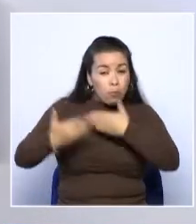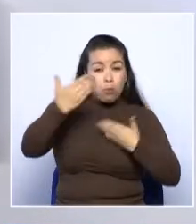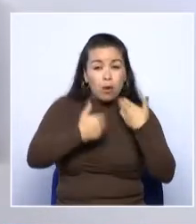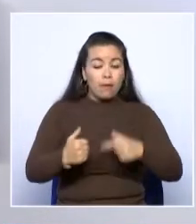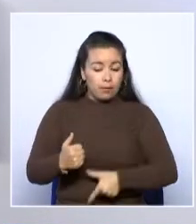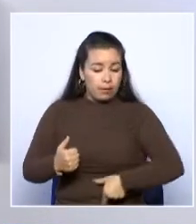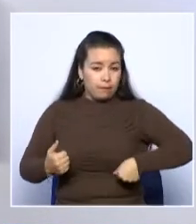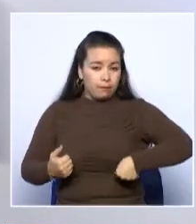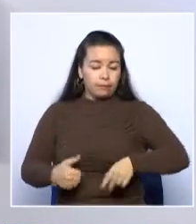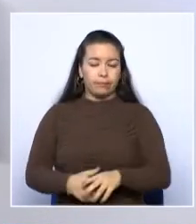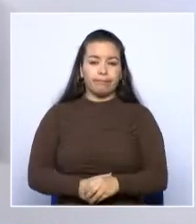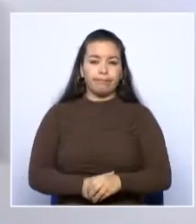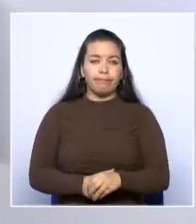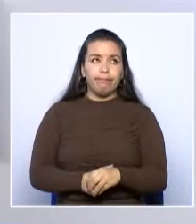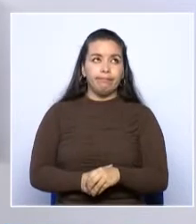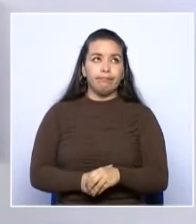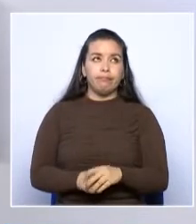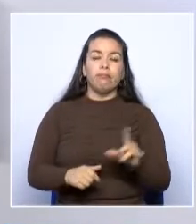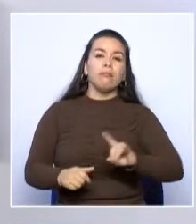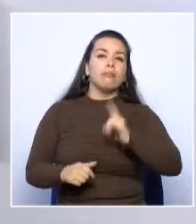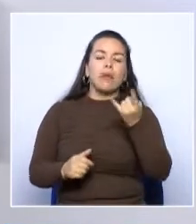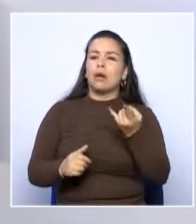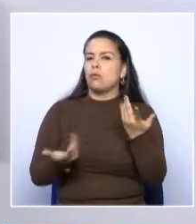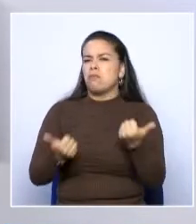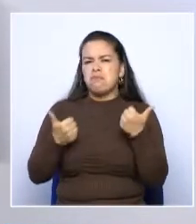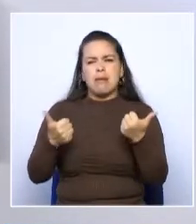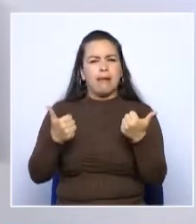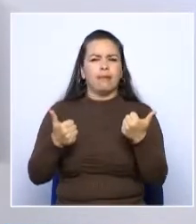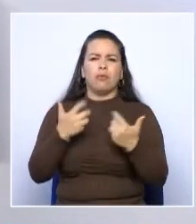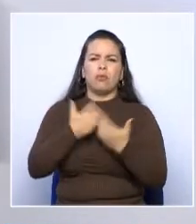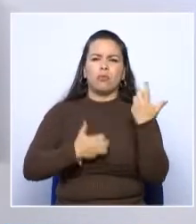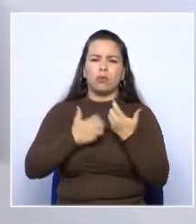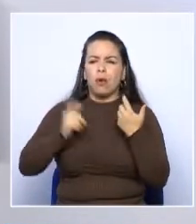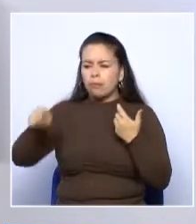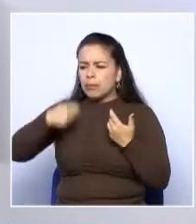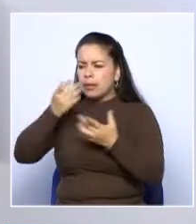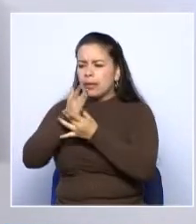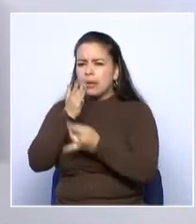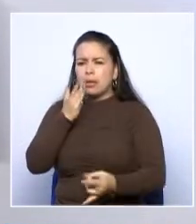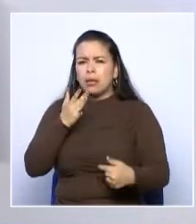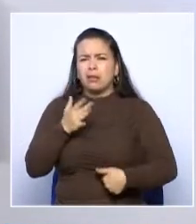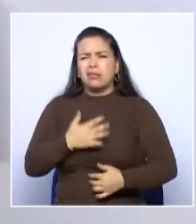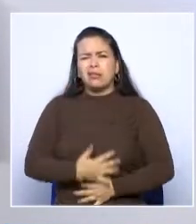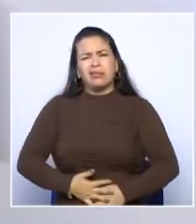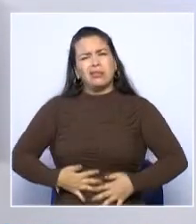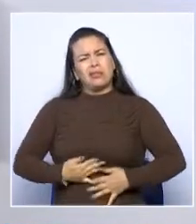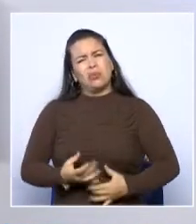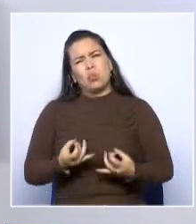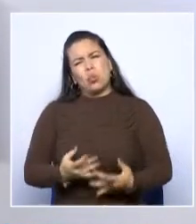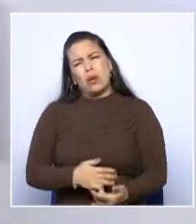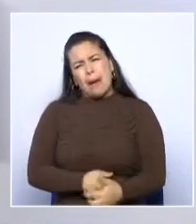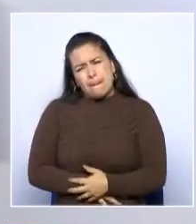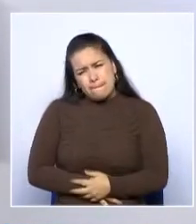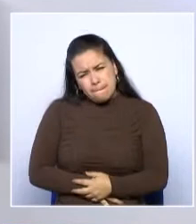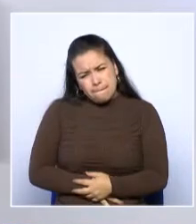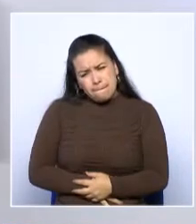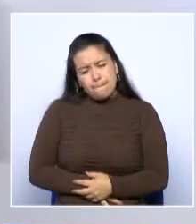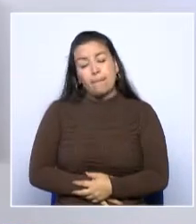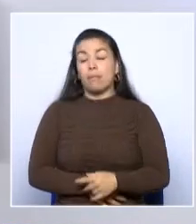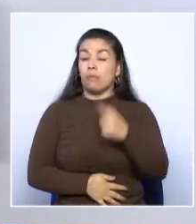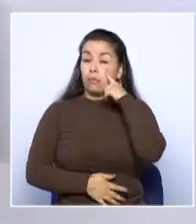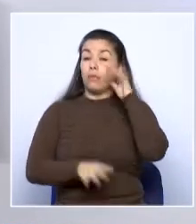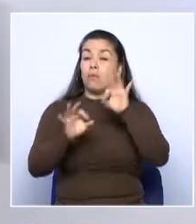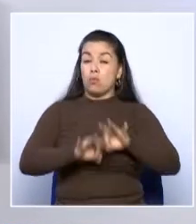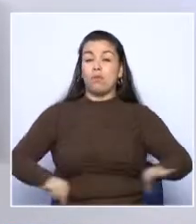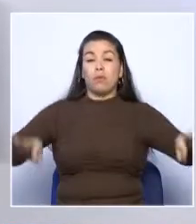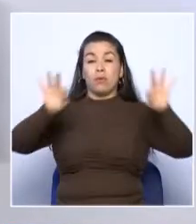biliar, que no se comporte muy bien la vesícula biliar cuando uno consume grasas y le está produciendo un cuadro de dolor abdominal, dispepsia. Entonces, muy importante este